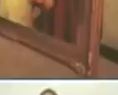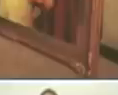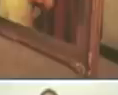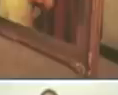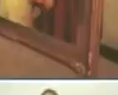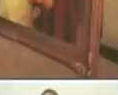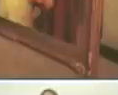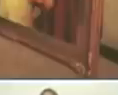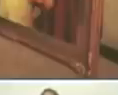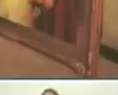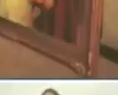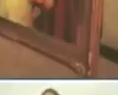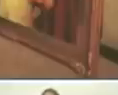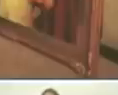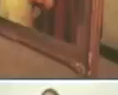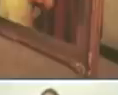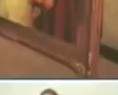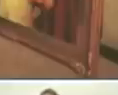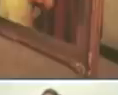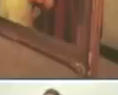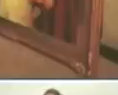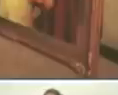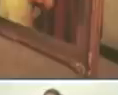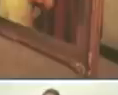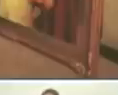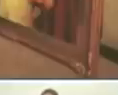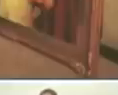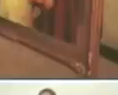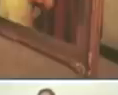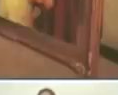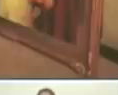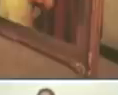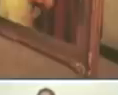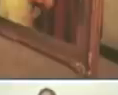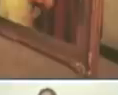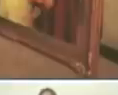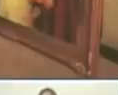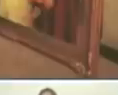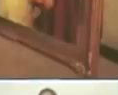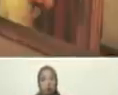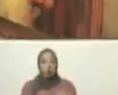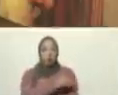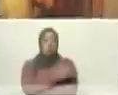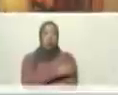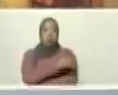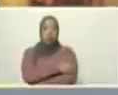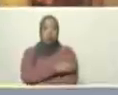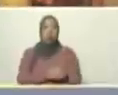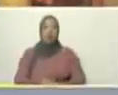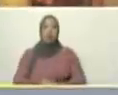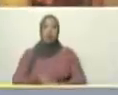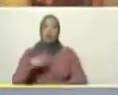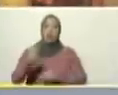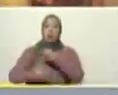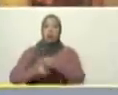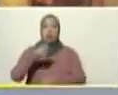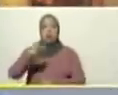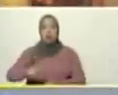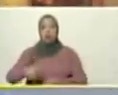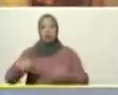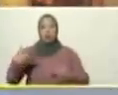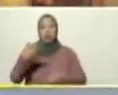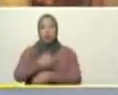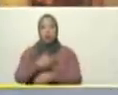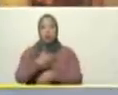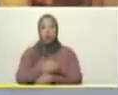sino también en buena parte de la ciudadanía opositora, muchos de ellos que habían salido a